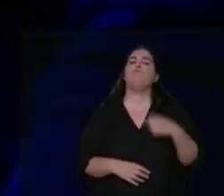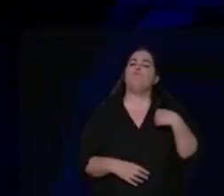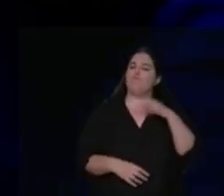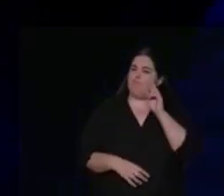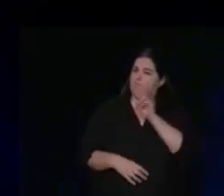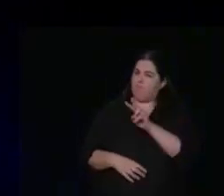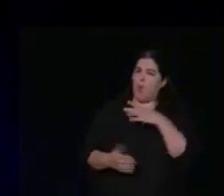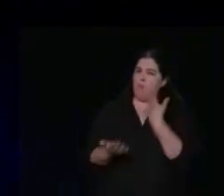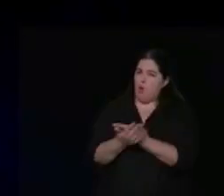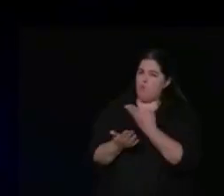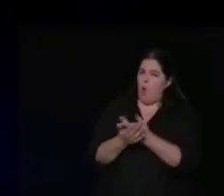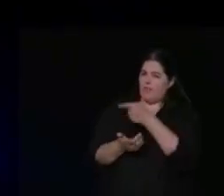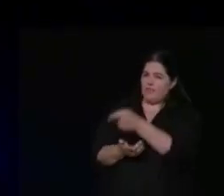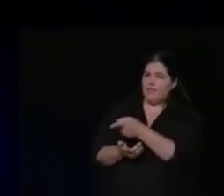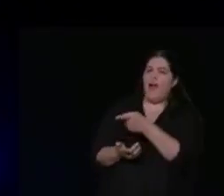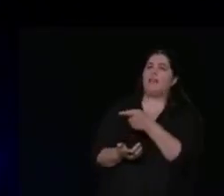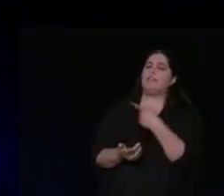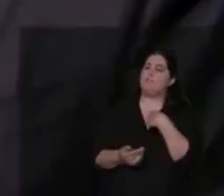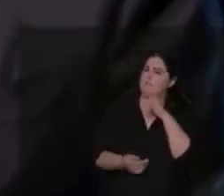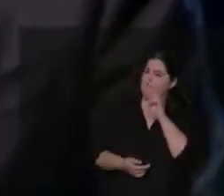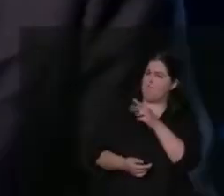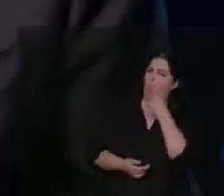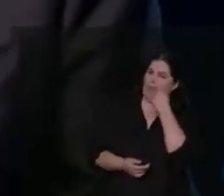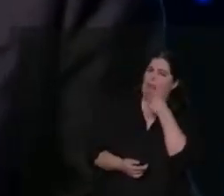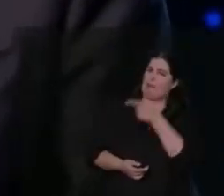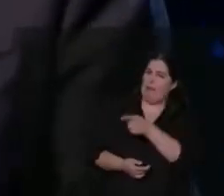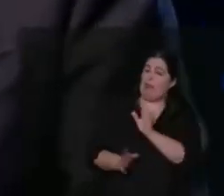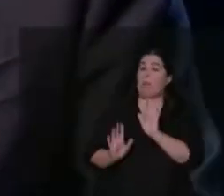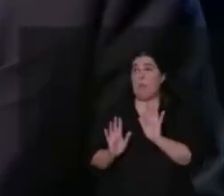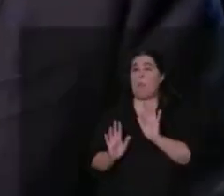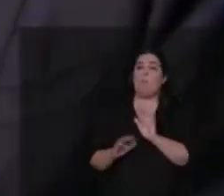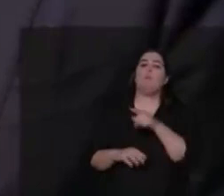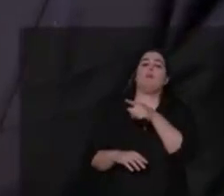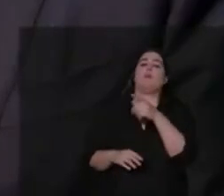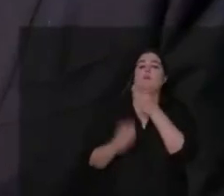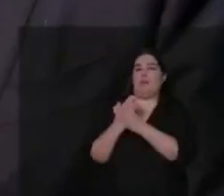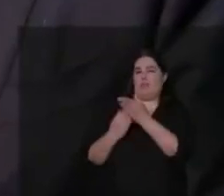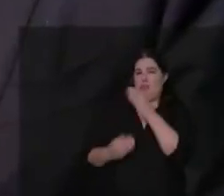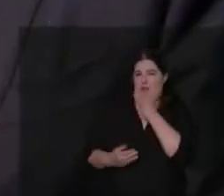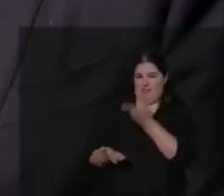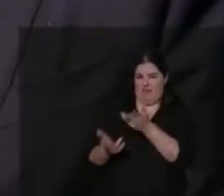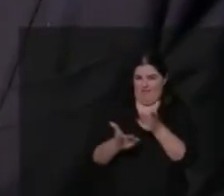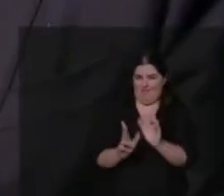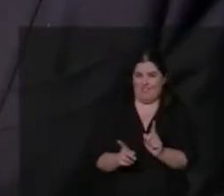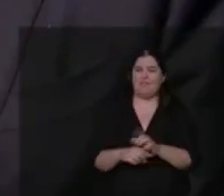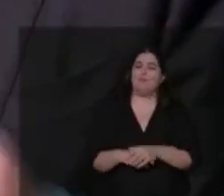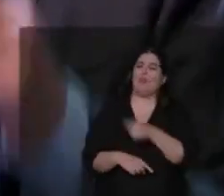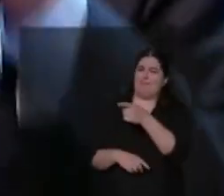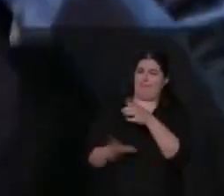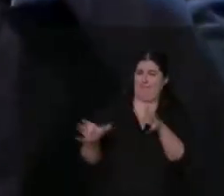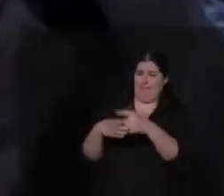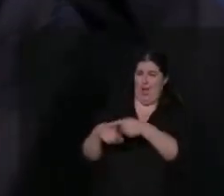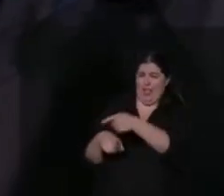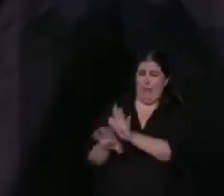interesante todas las propuestas que tiene el ministro Massa. Digo, su signo político